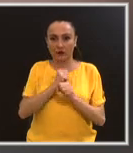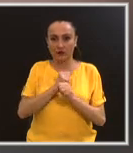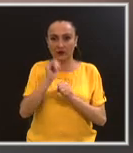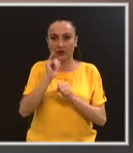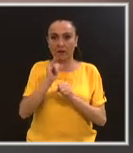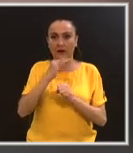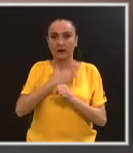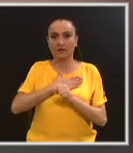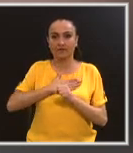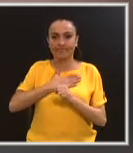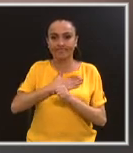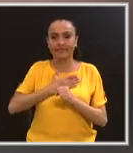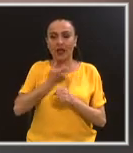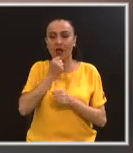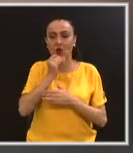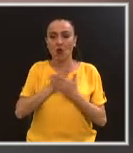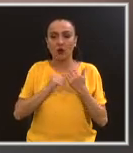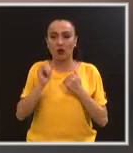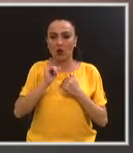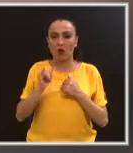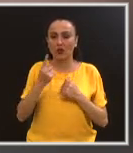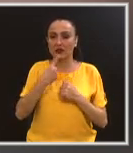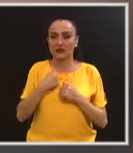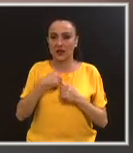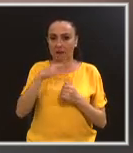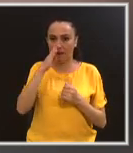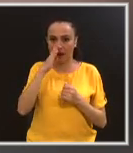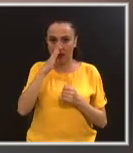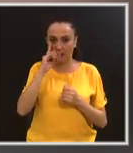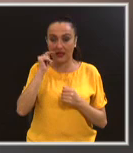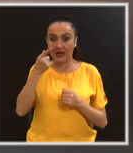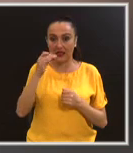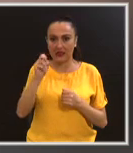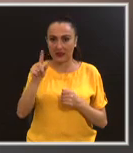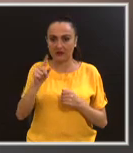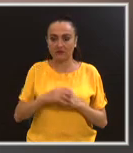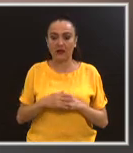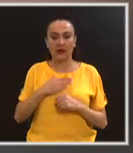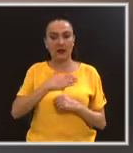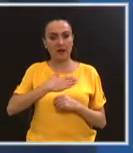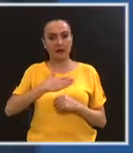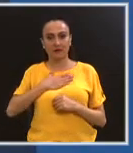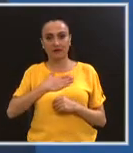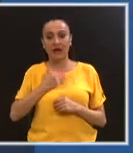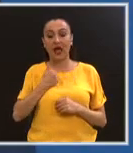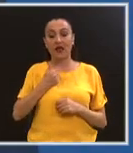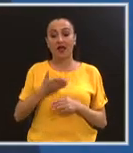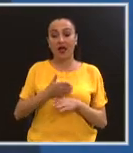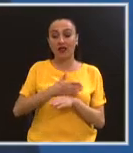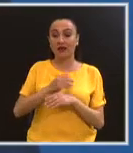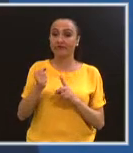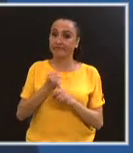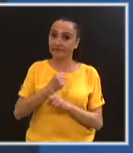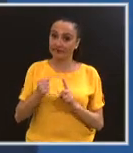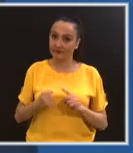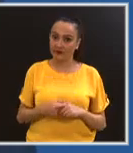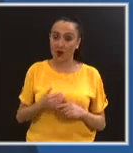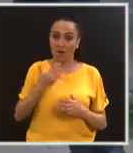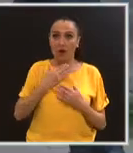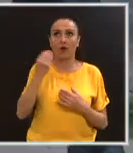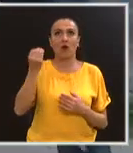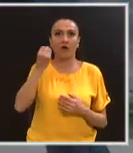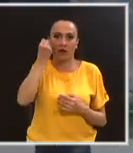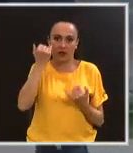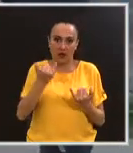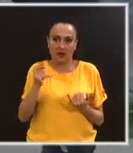también Lamentablemente algunas que como Bueno nos ha dicho la madre de Doña Gretel pues Lamentablemente hay antecedent entes de agresión y bueno obviamente en